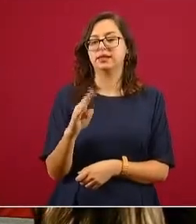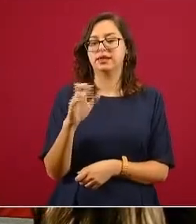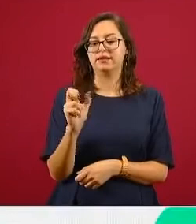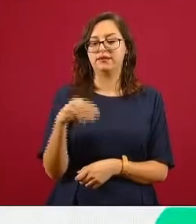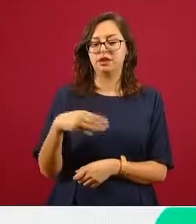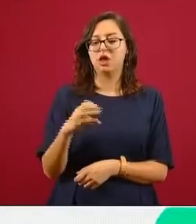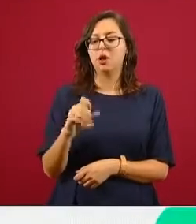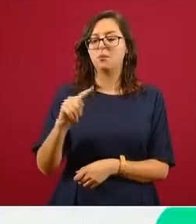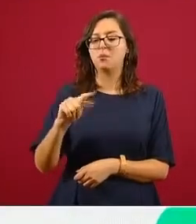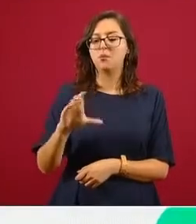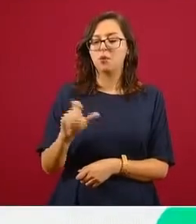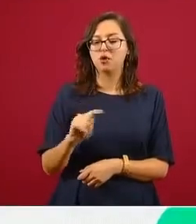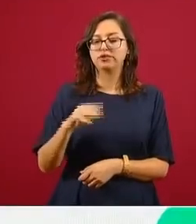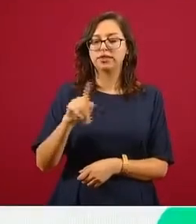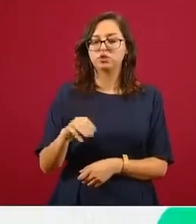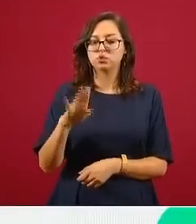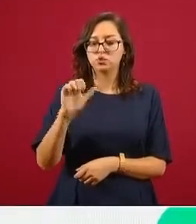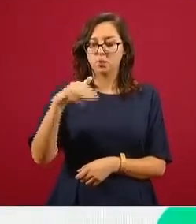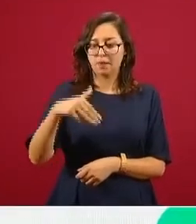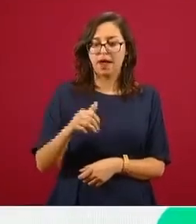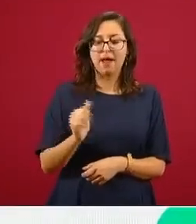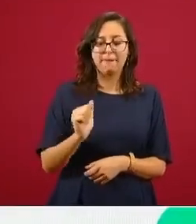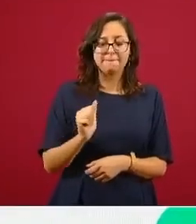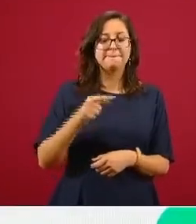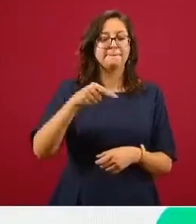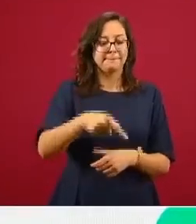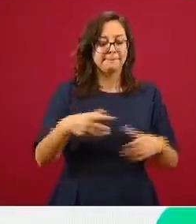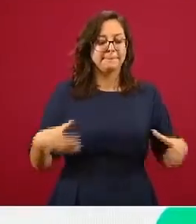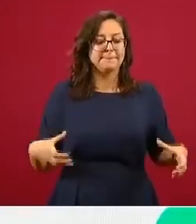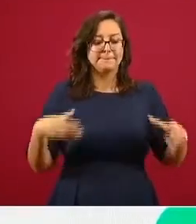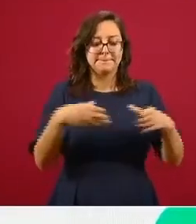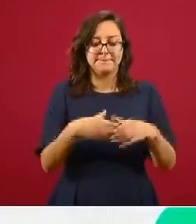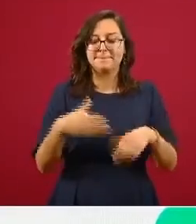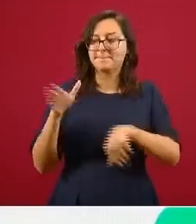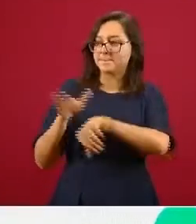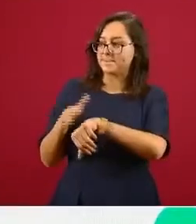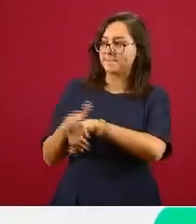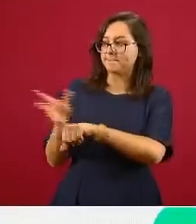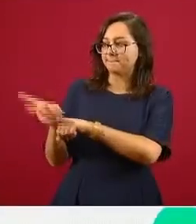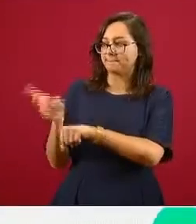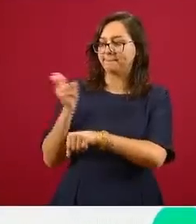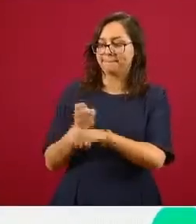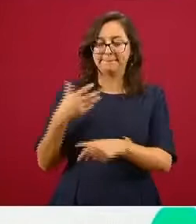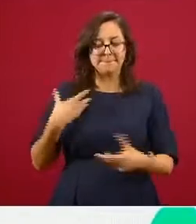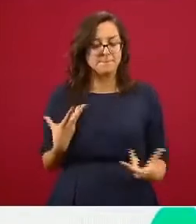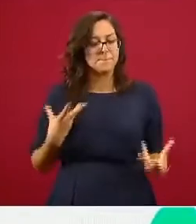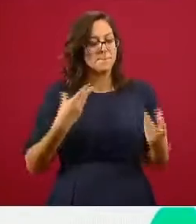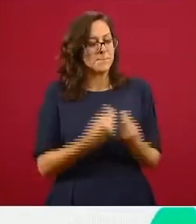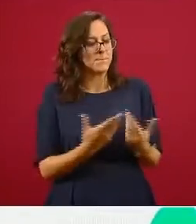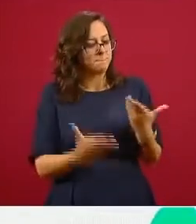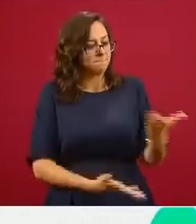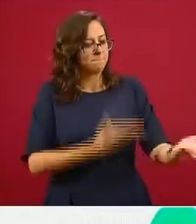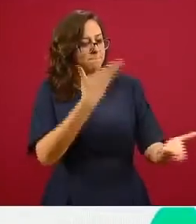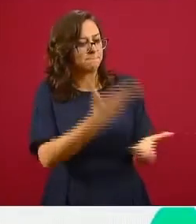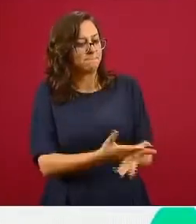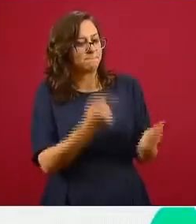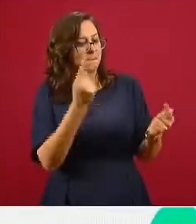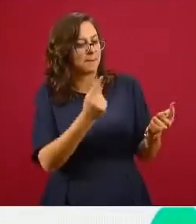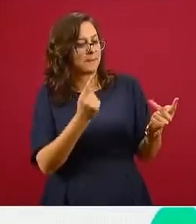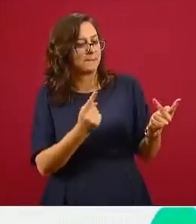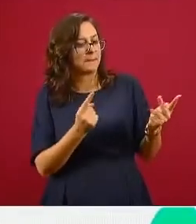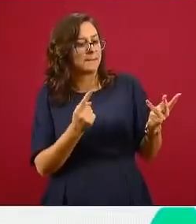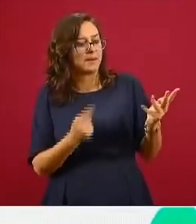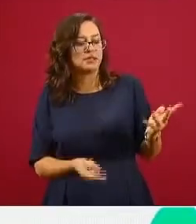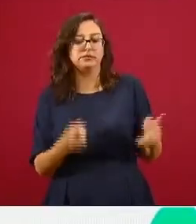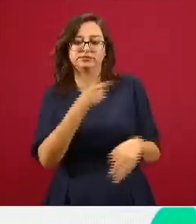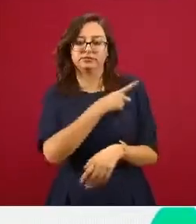en esa sesión tuve el privilegio de que me convocaron y expuse lo que necesitábamos